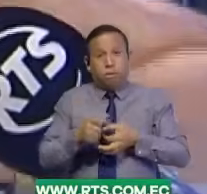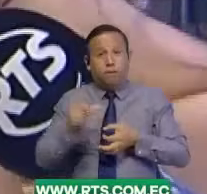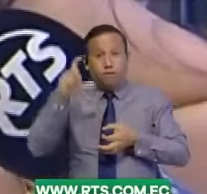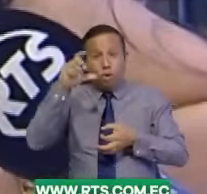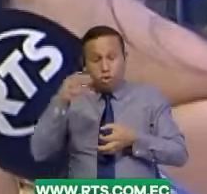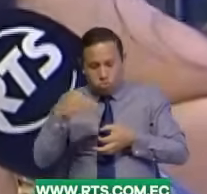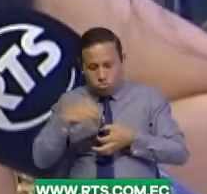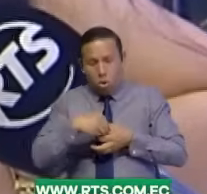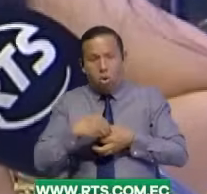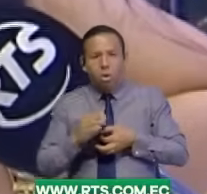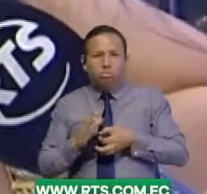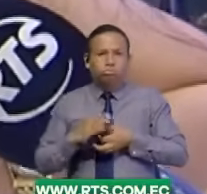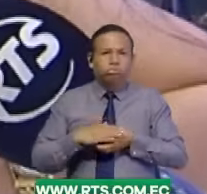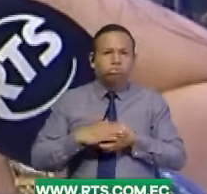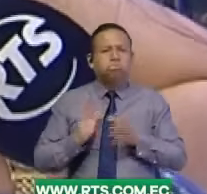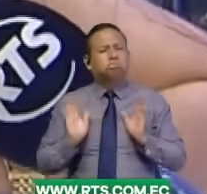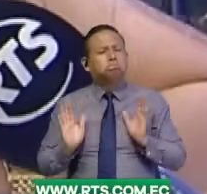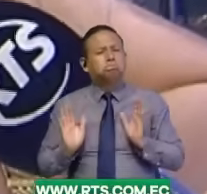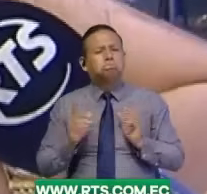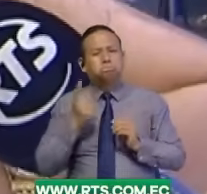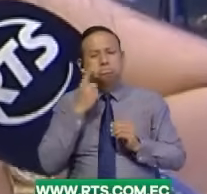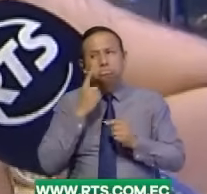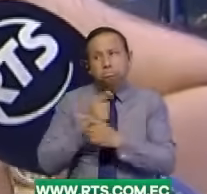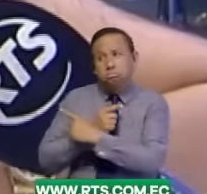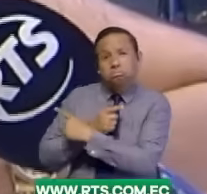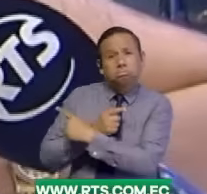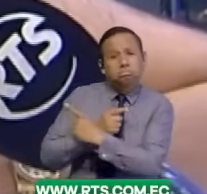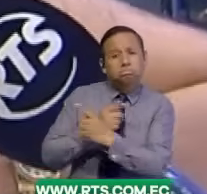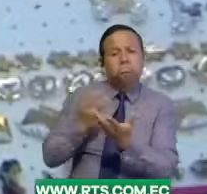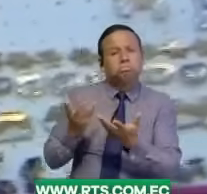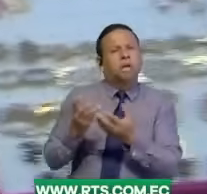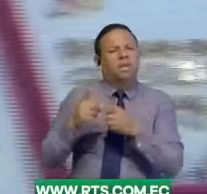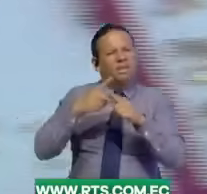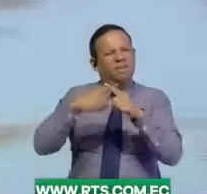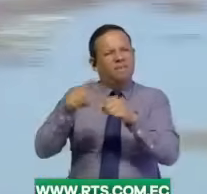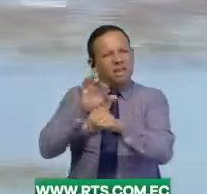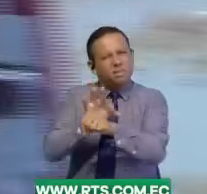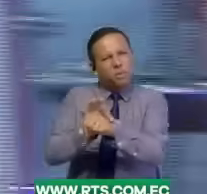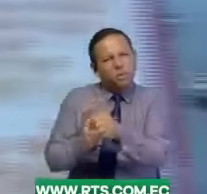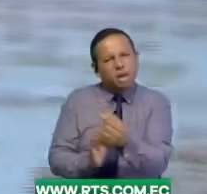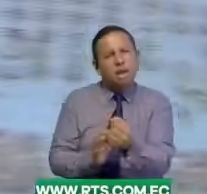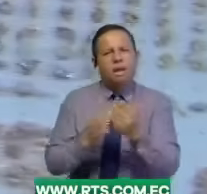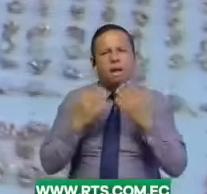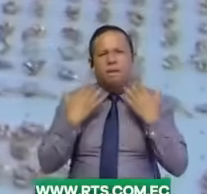tenemos jueguitos así, le vienen el arete, las cadenas, tenemos pulseras, rosarios. Tenemos jueguitos desde